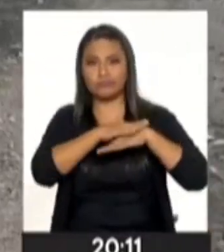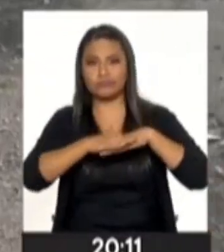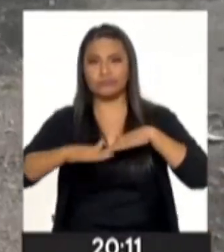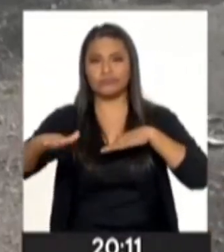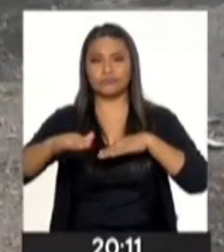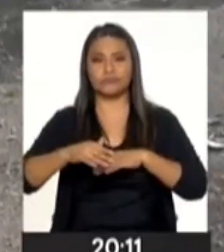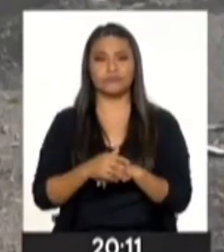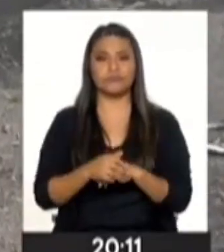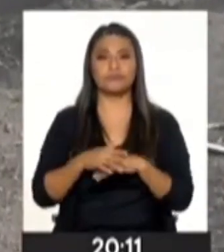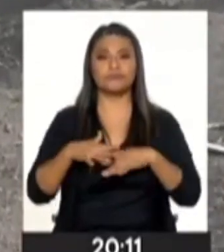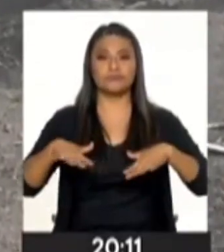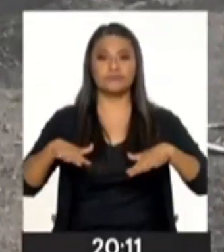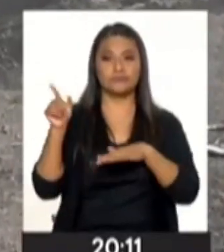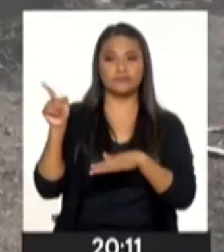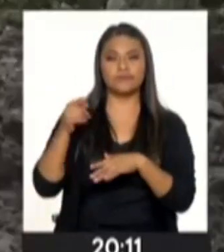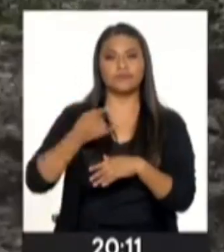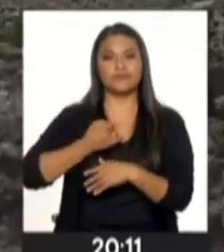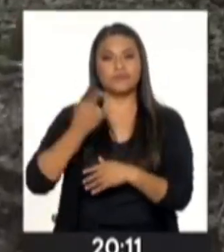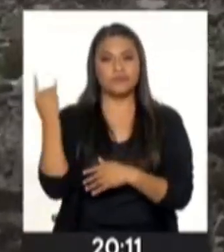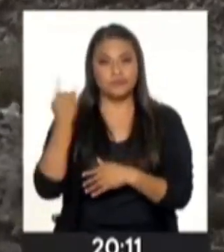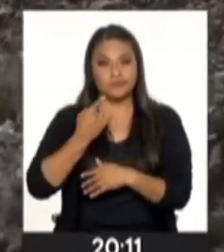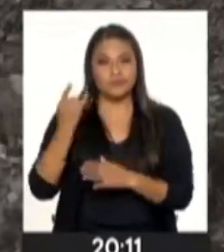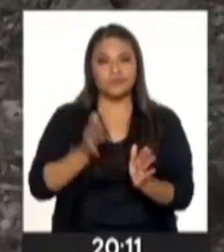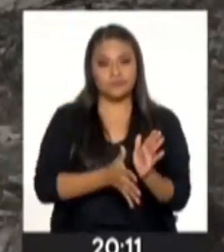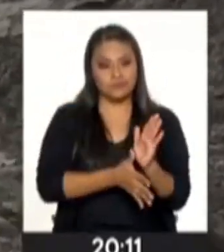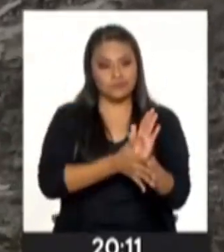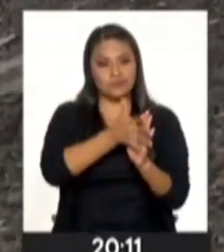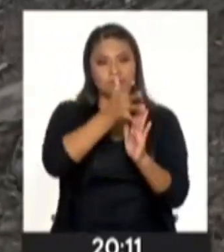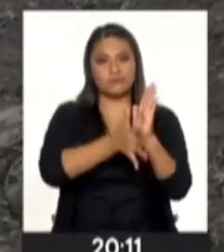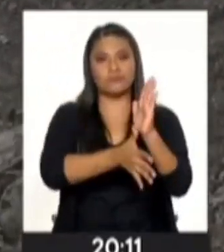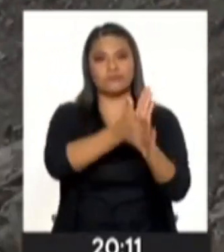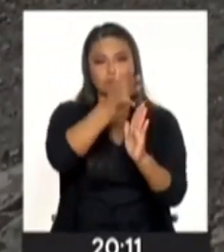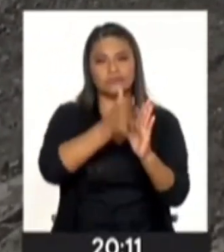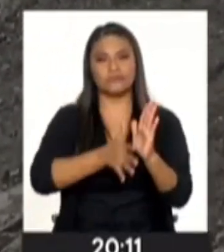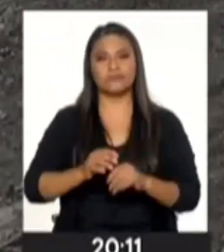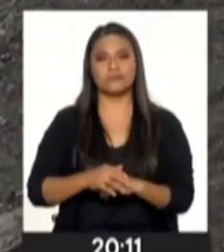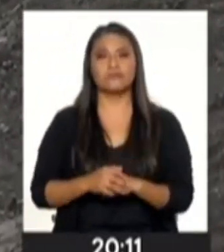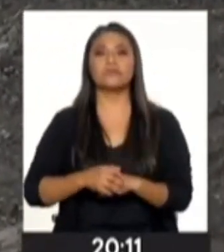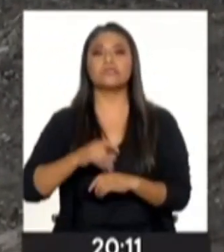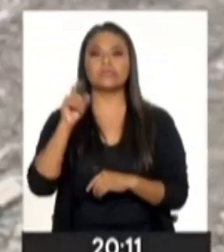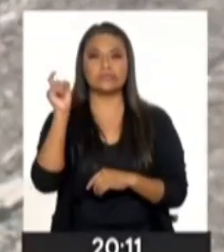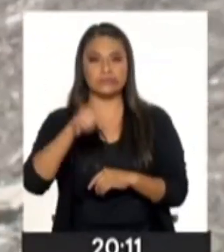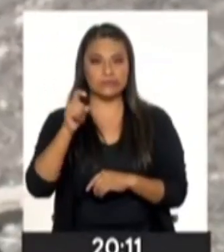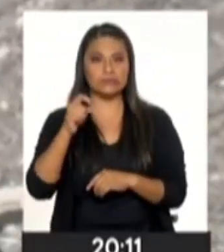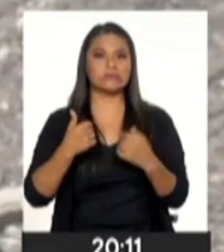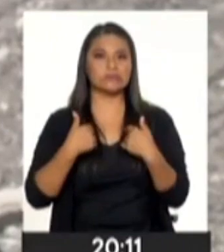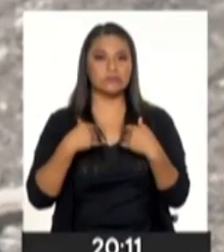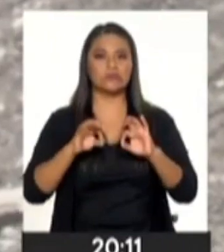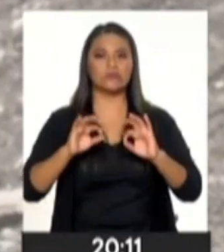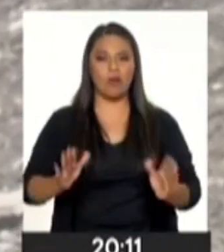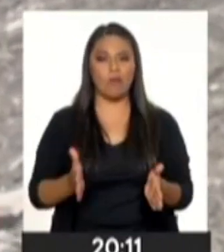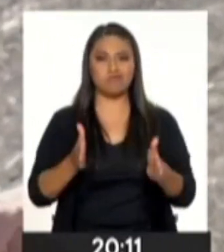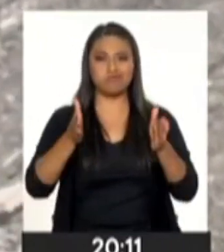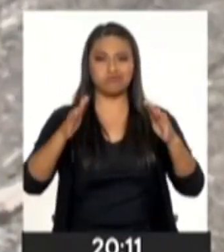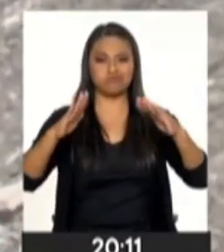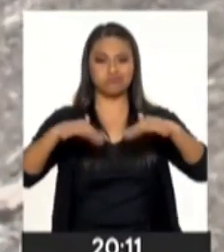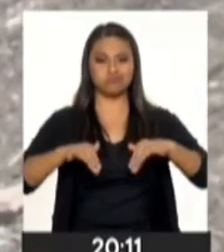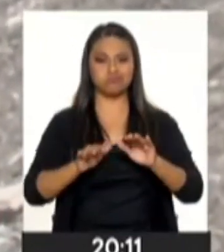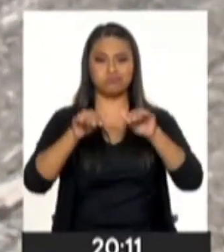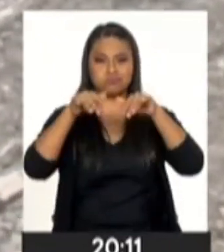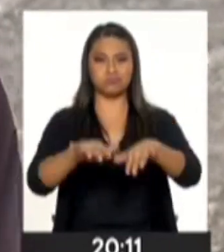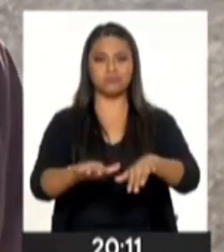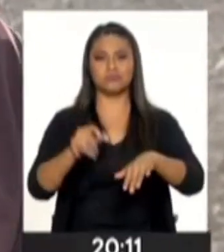en esta zona urge la construcción de un muro de contención suscitamos que nos hagan un muro de contención ya que